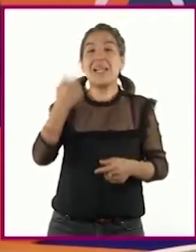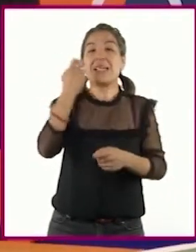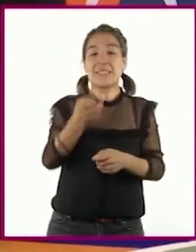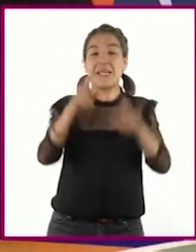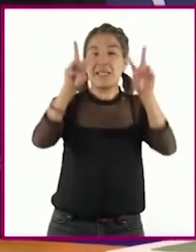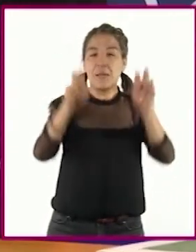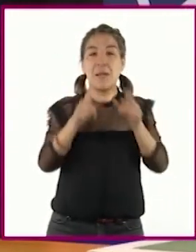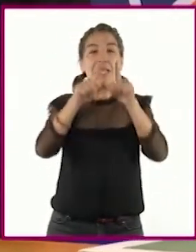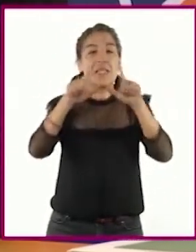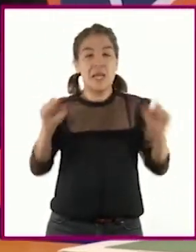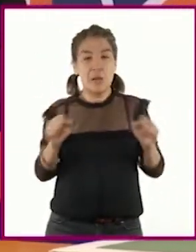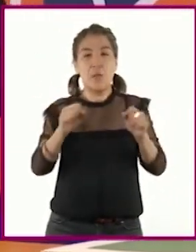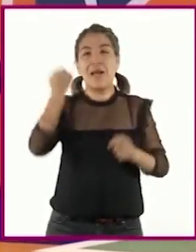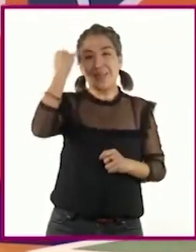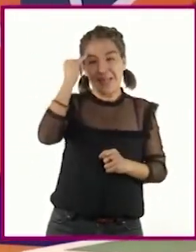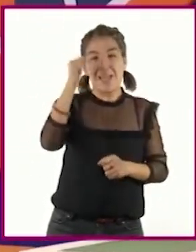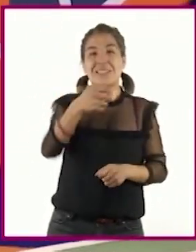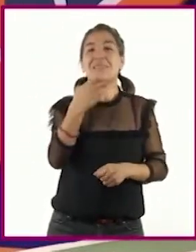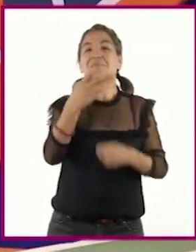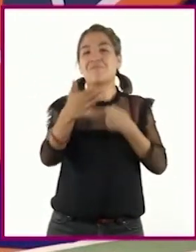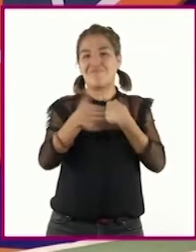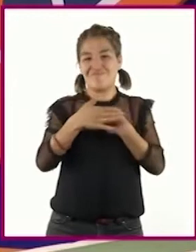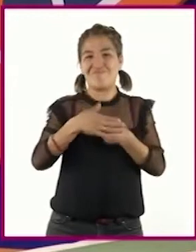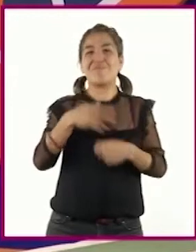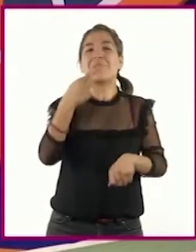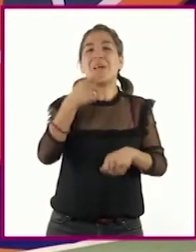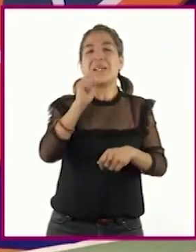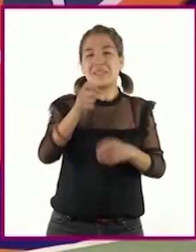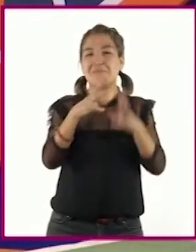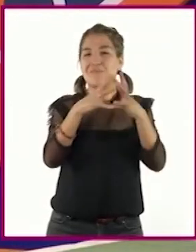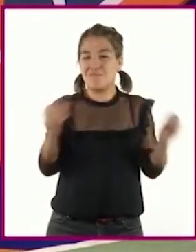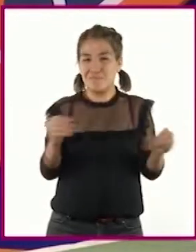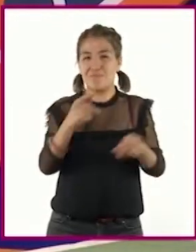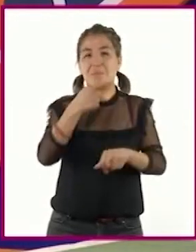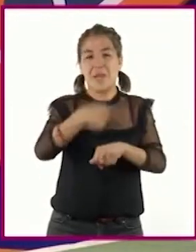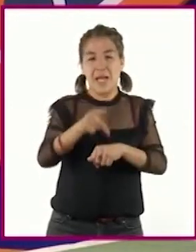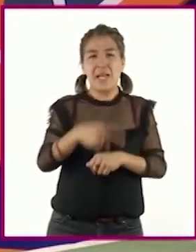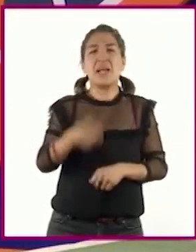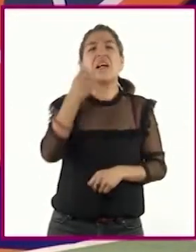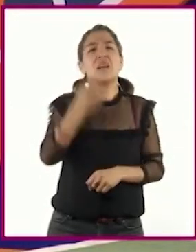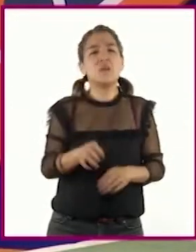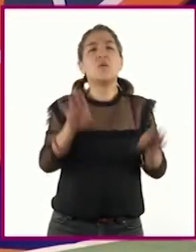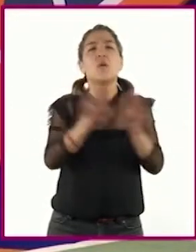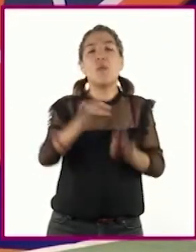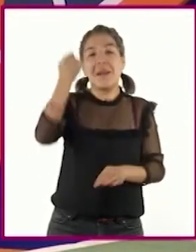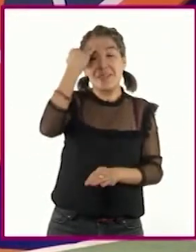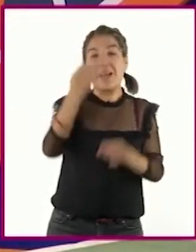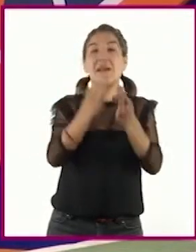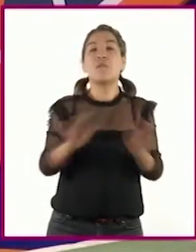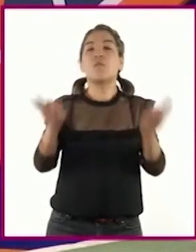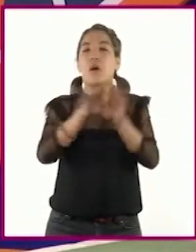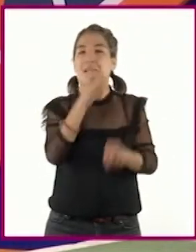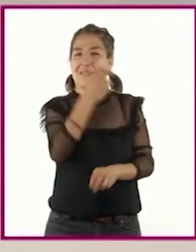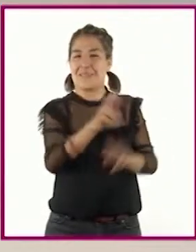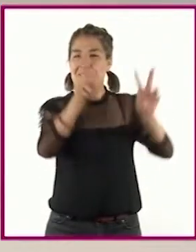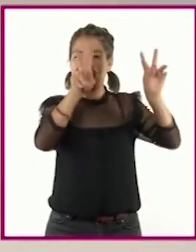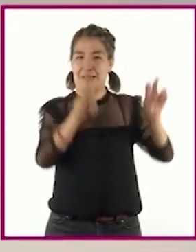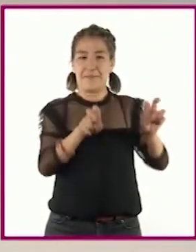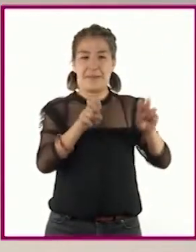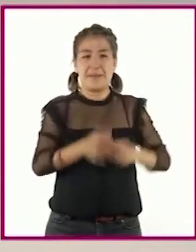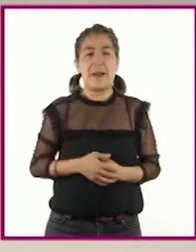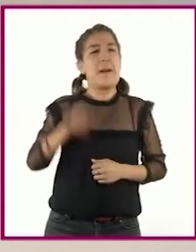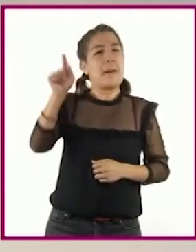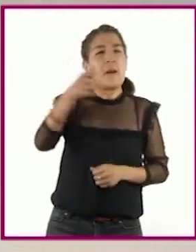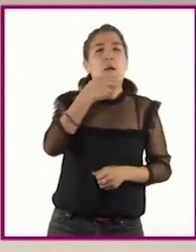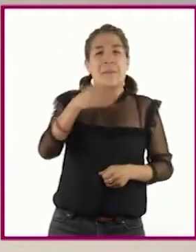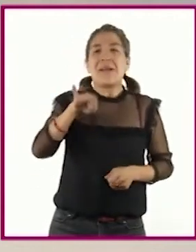en peligro de desaparición, por lo que partimos de este como la idea principal.